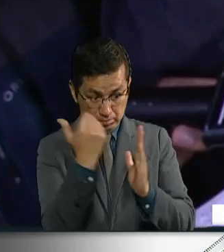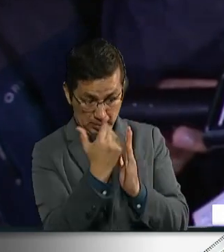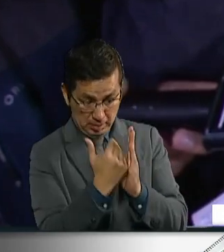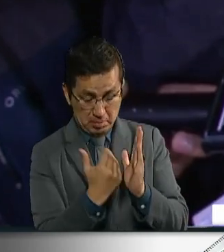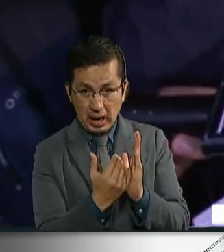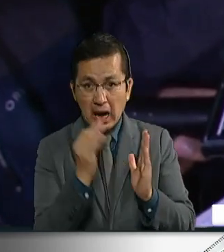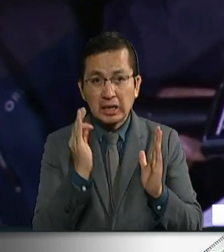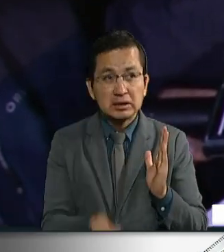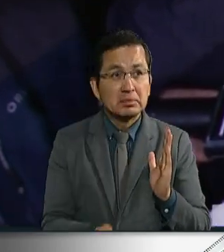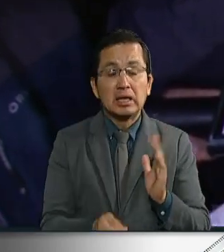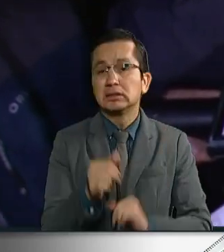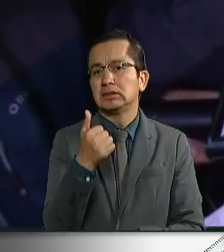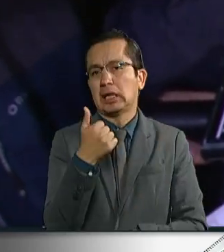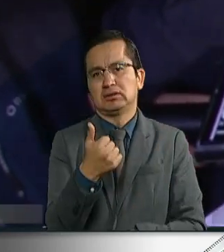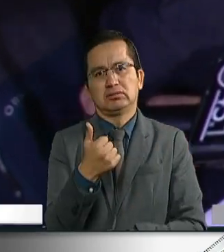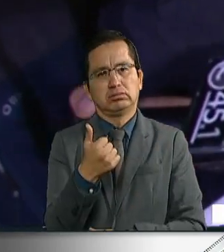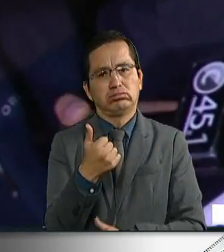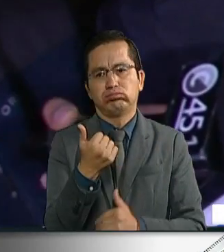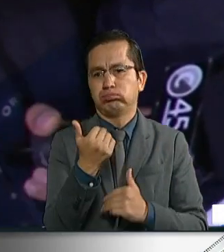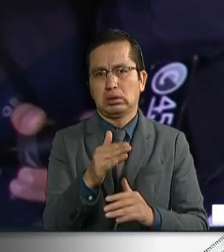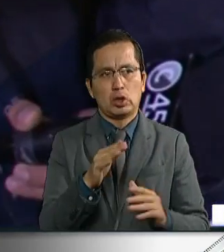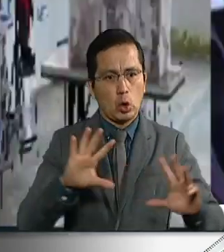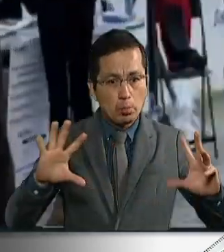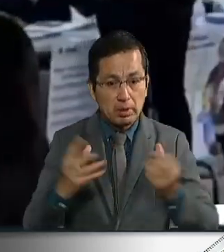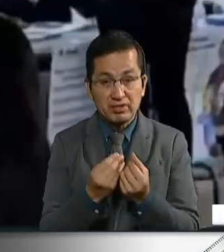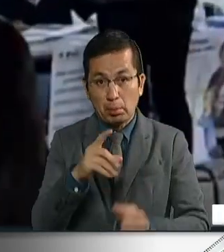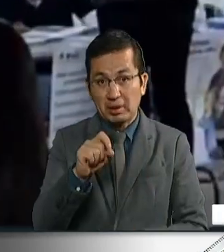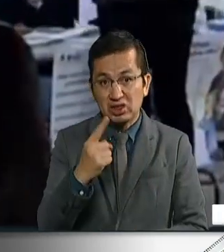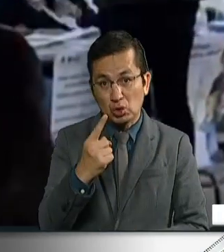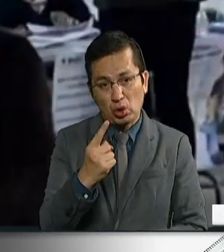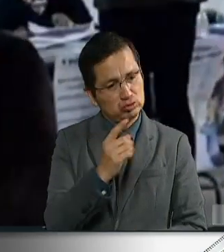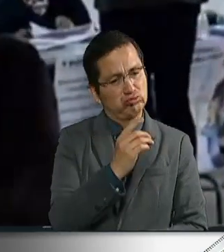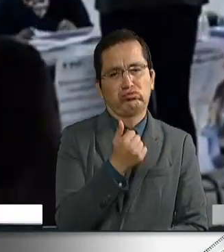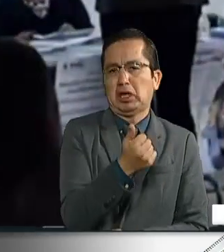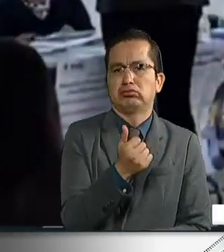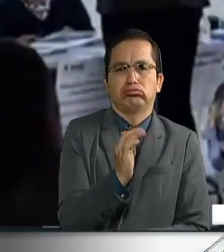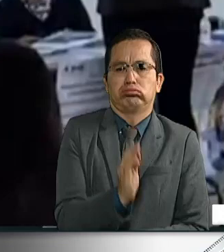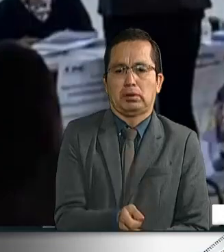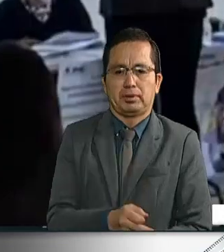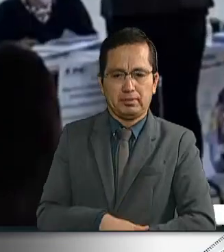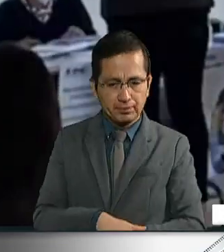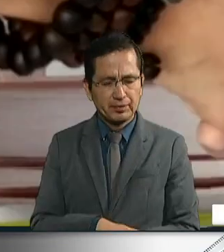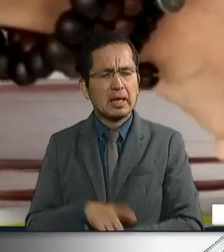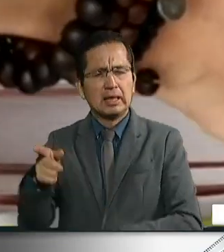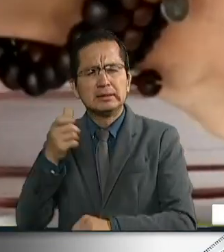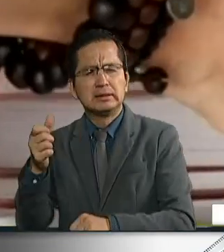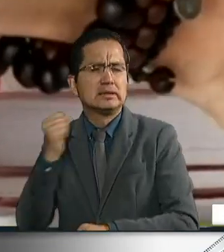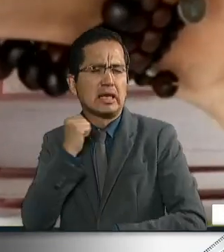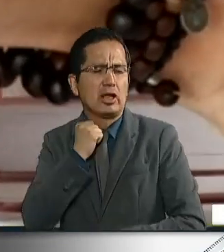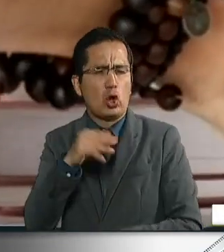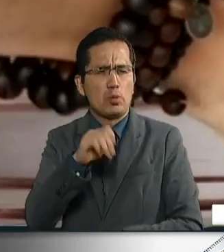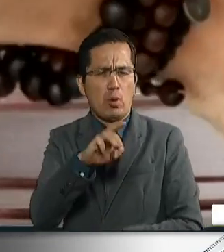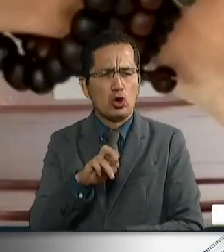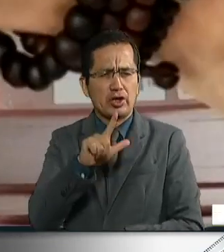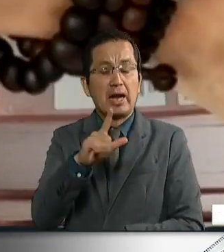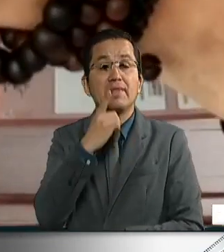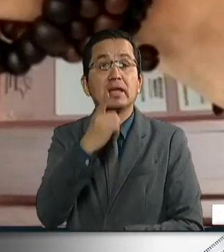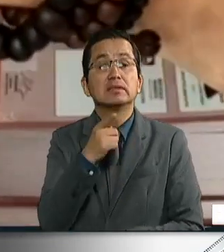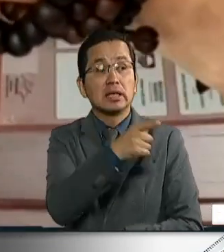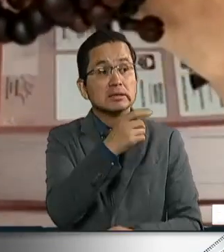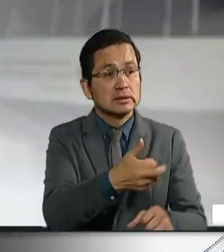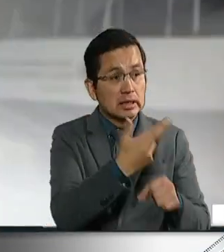bloques? Bloques, 6 de 21. El senador Ricardo Monreal detalló que la Secretaría de Gobernación analizaría